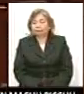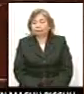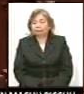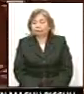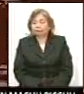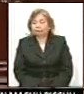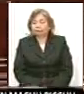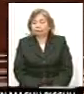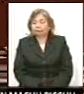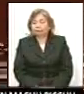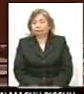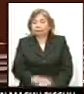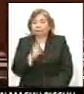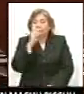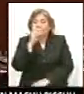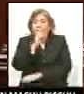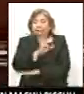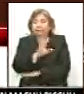Bien,